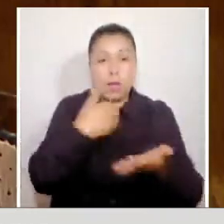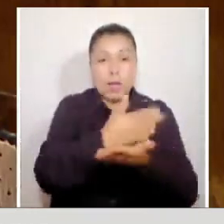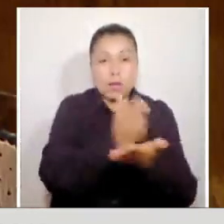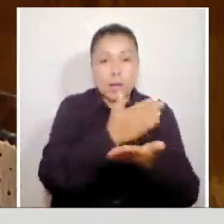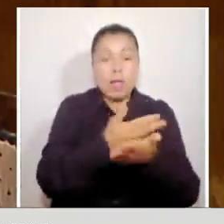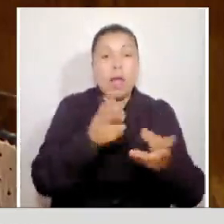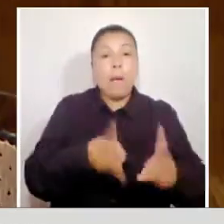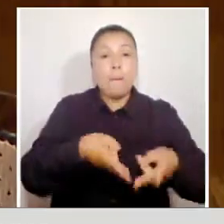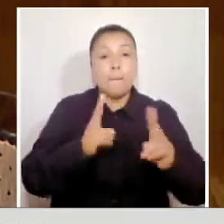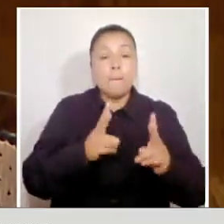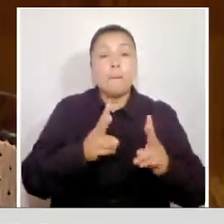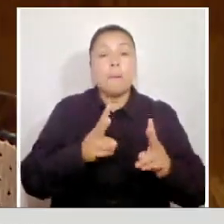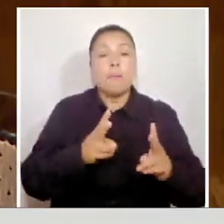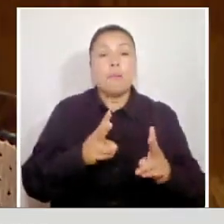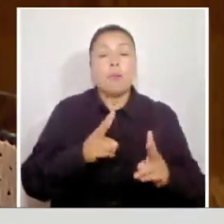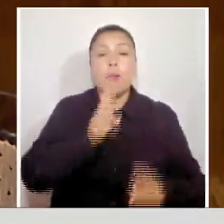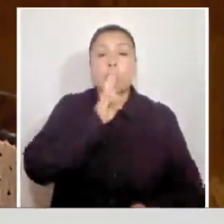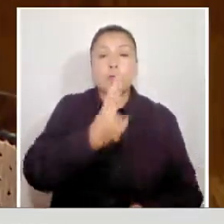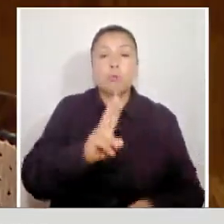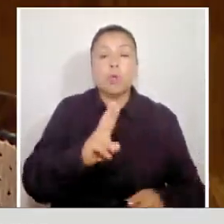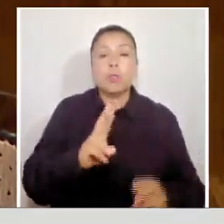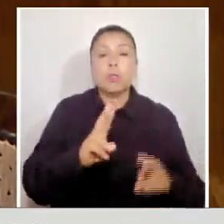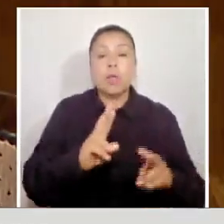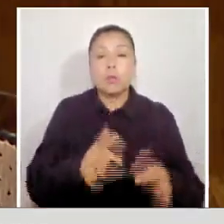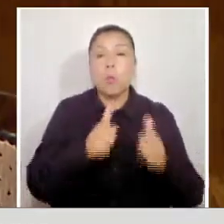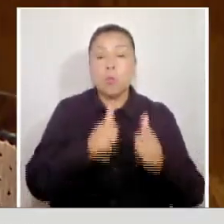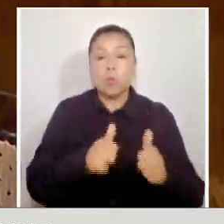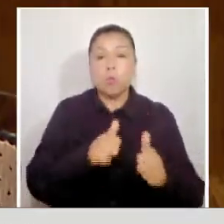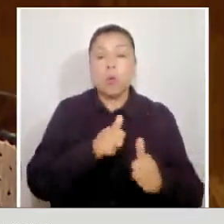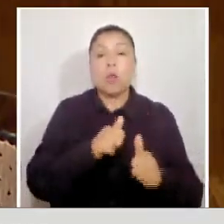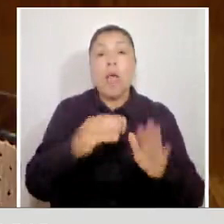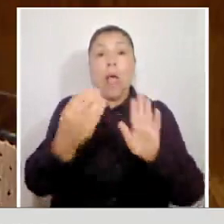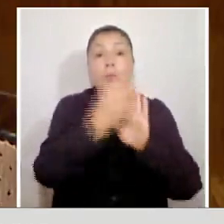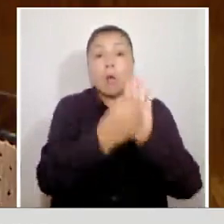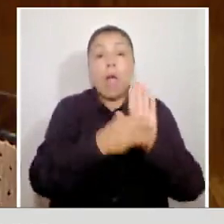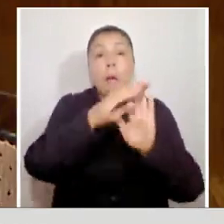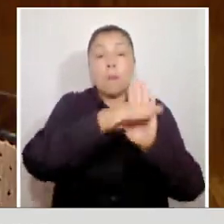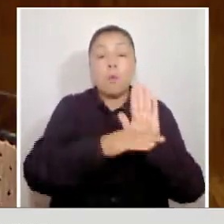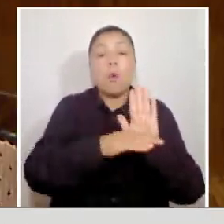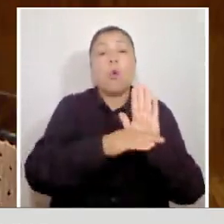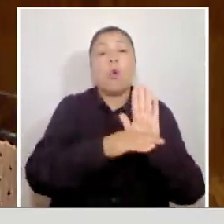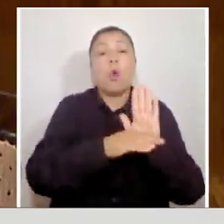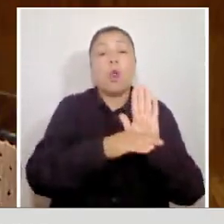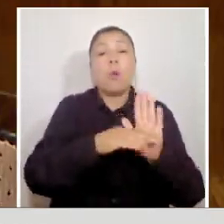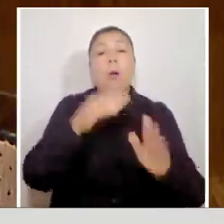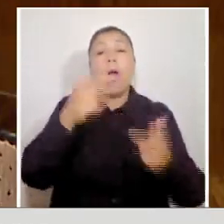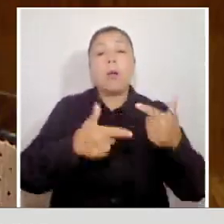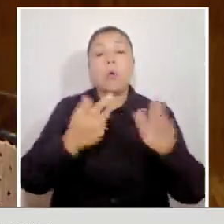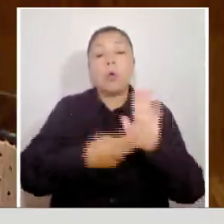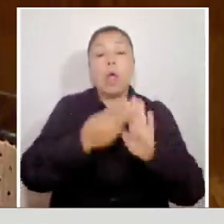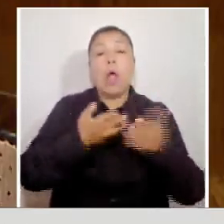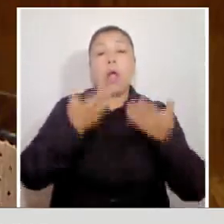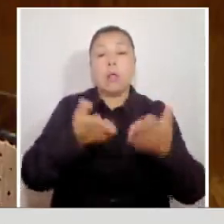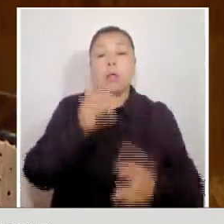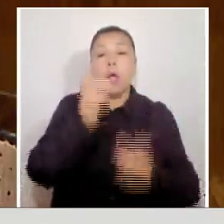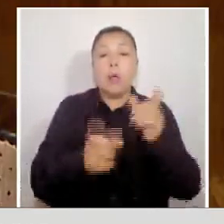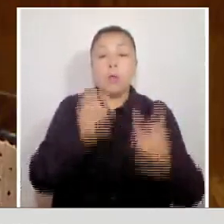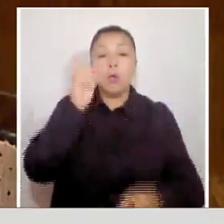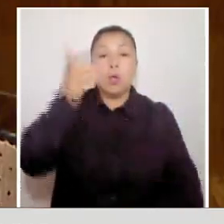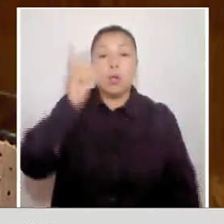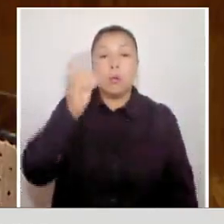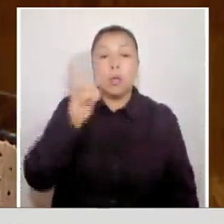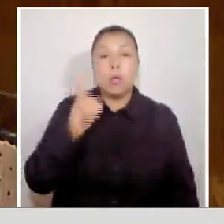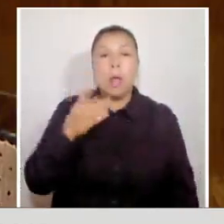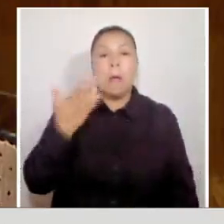dar respuestas integrales insertas en los programas y políticas públicas de atención a las personas con discapacidad para Su